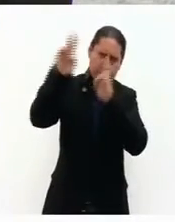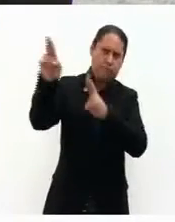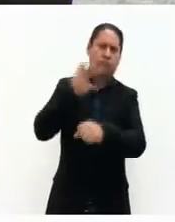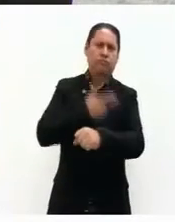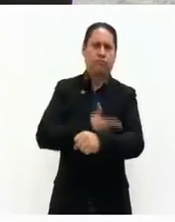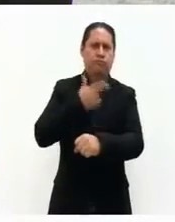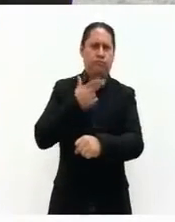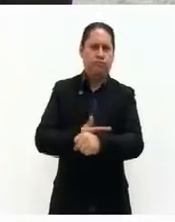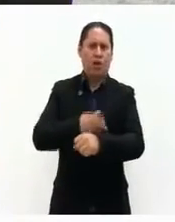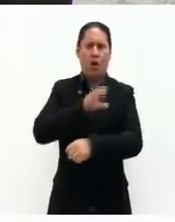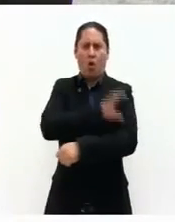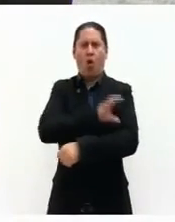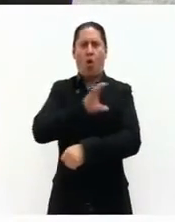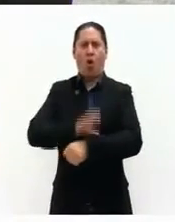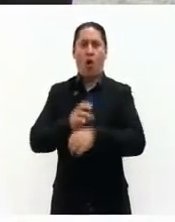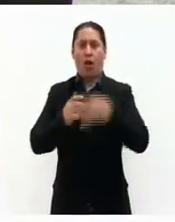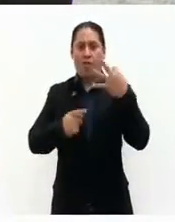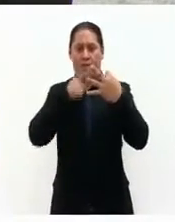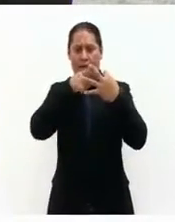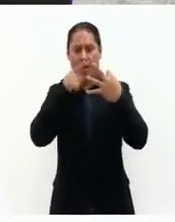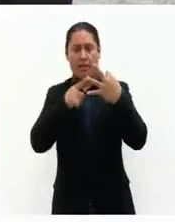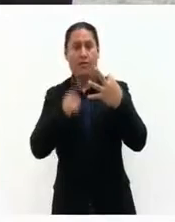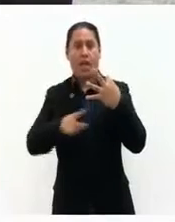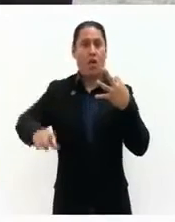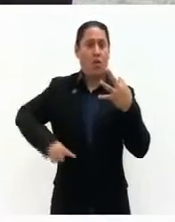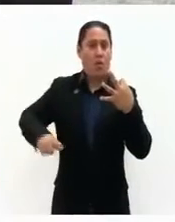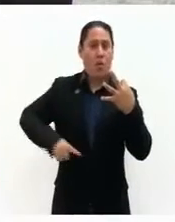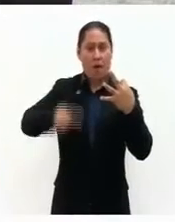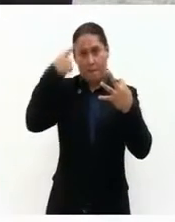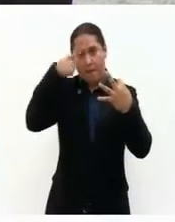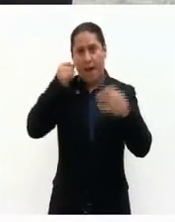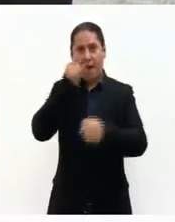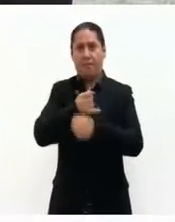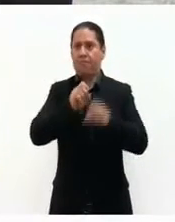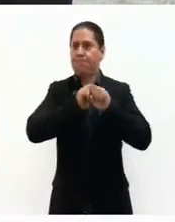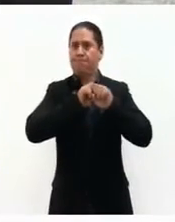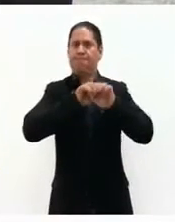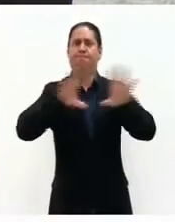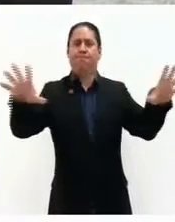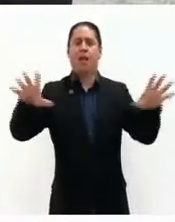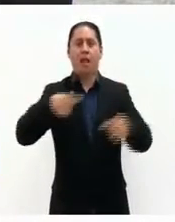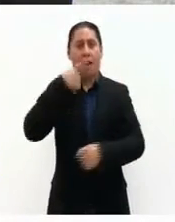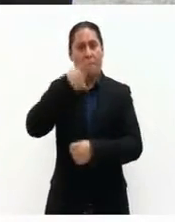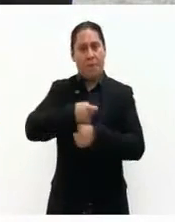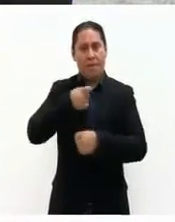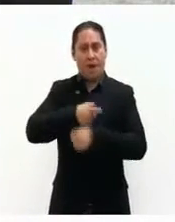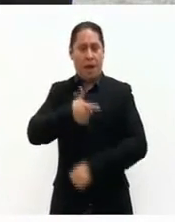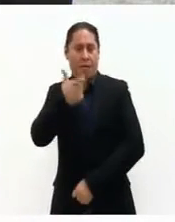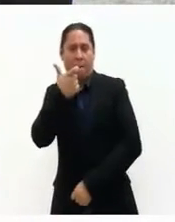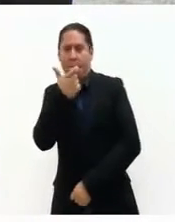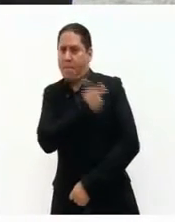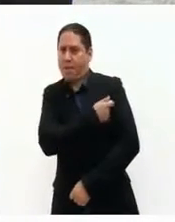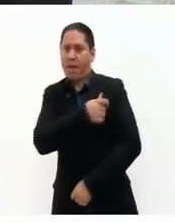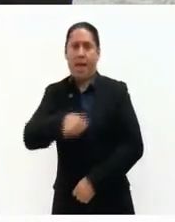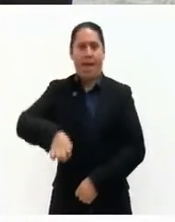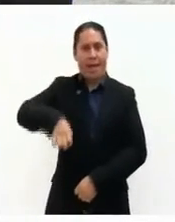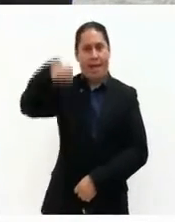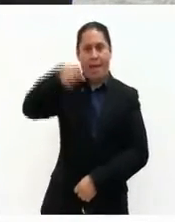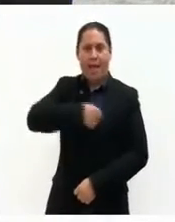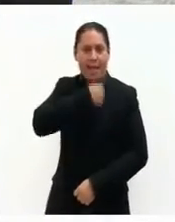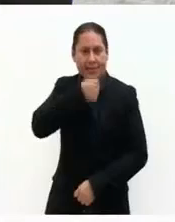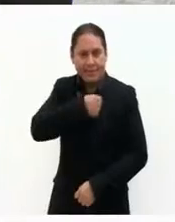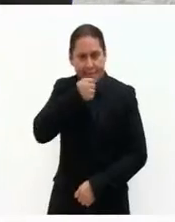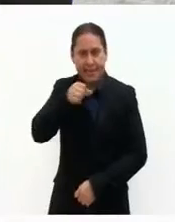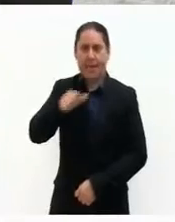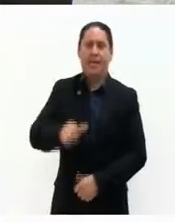extraordinaria coordinación de los tres órdenes de gobierno para difundir y aplicar la primera etapa de vacunación a adultos mayores de 60